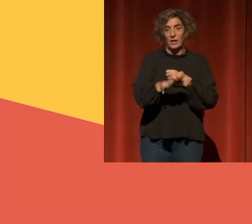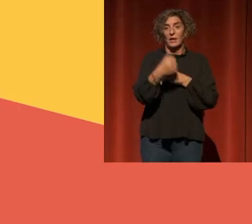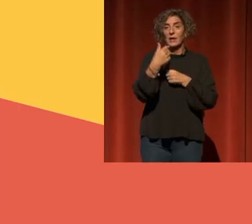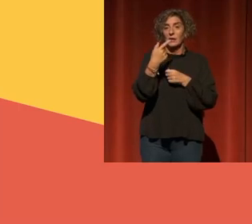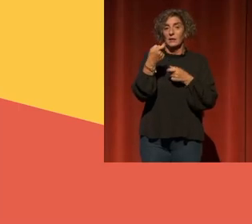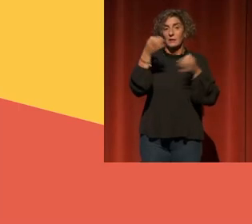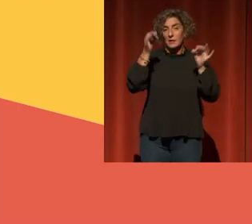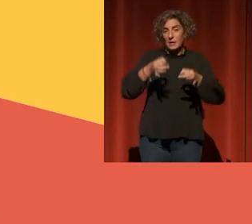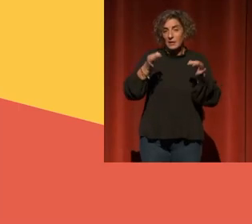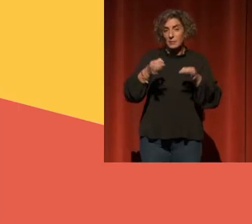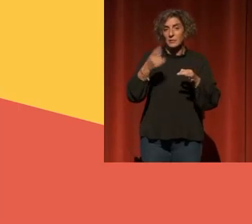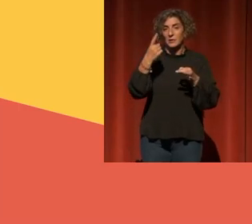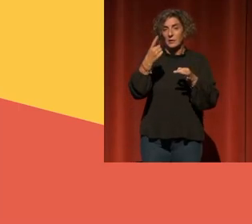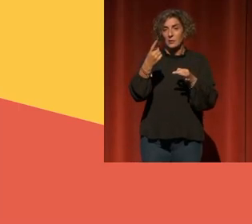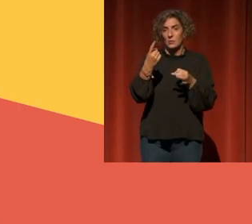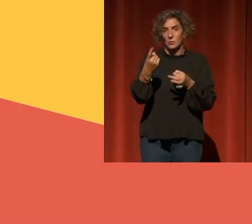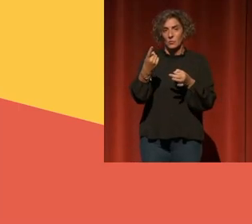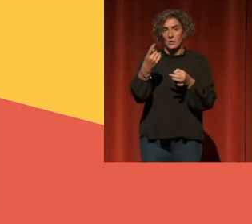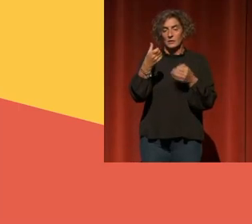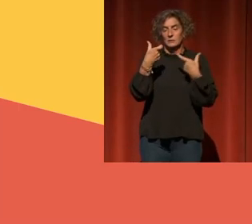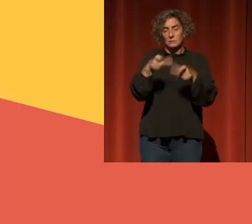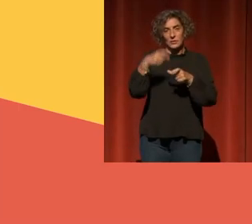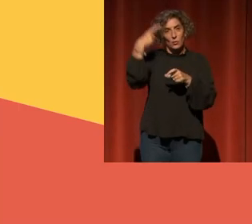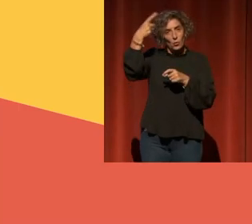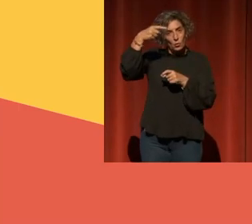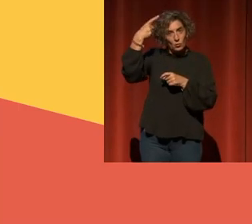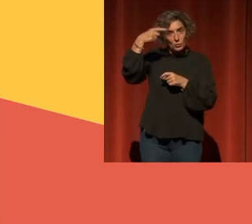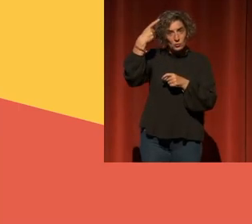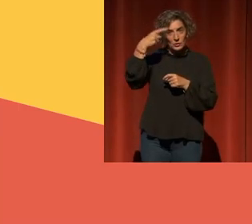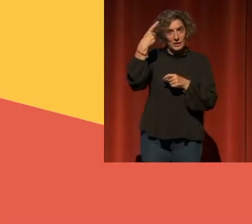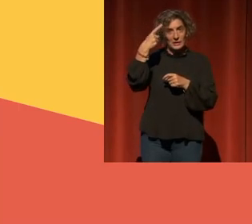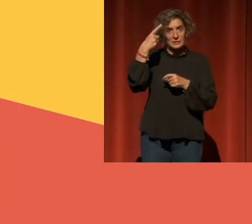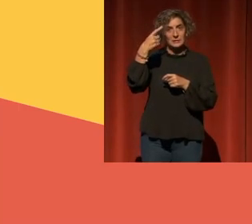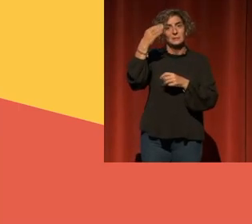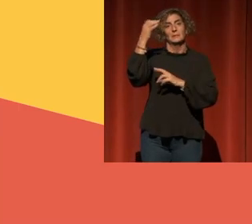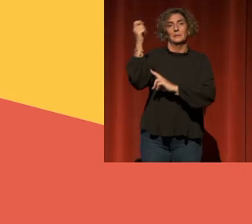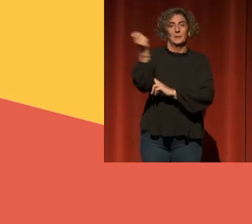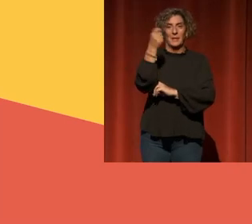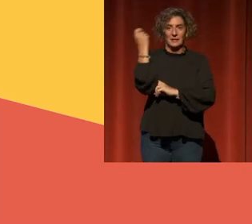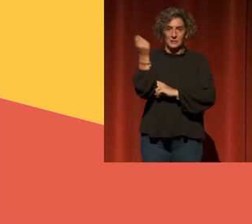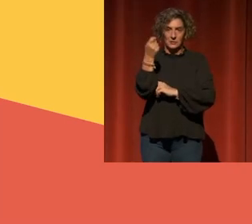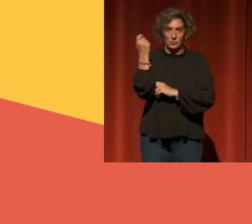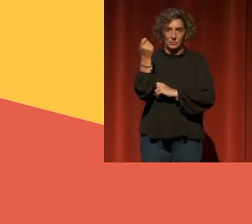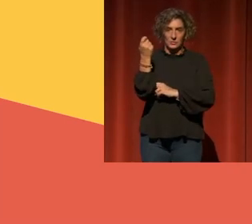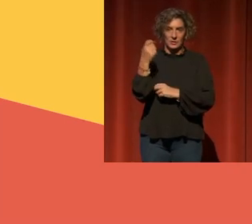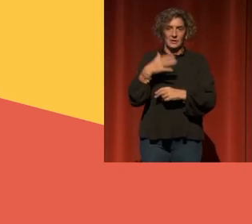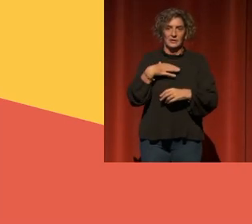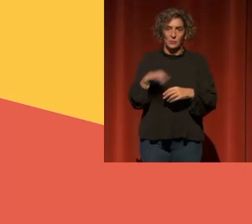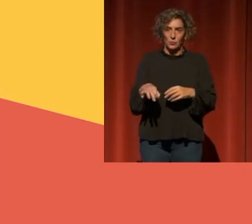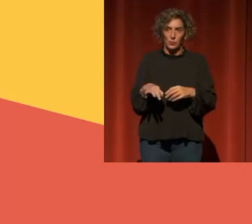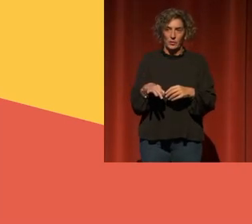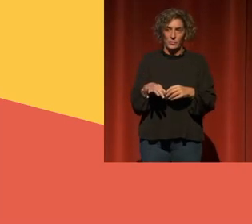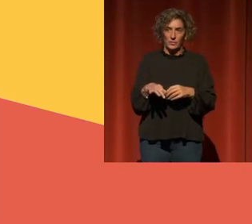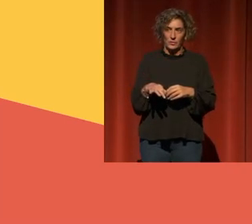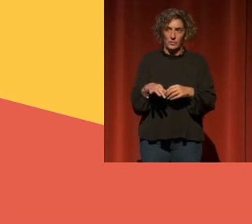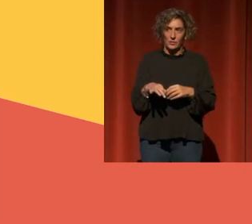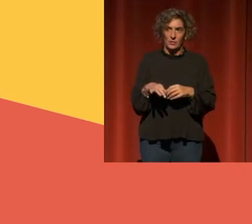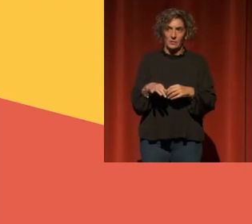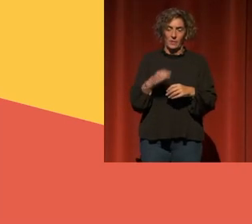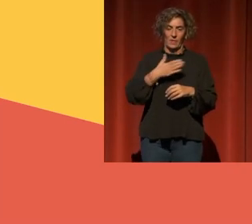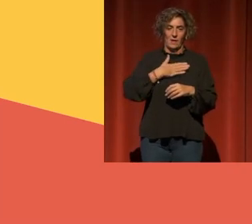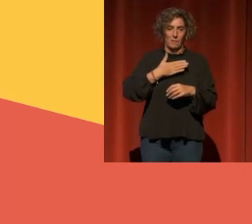ser realmente una de las acciones culturales más exitosas que permita hacer posible el patrimonio